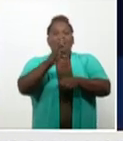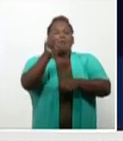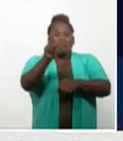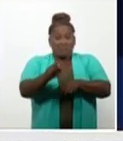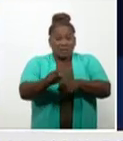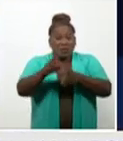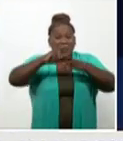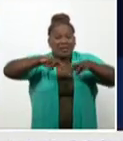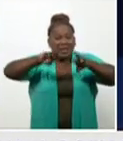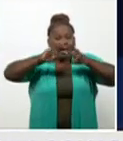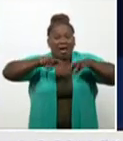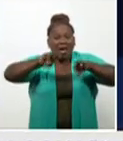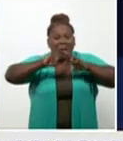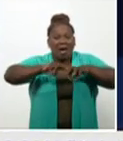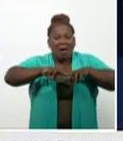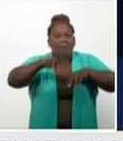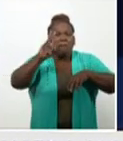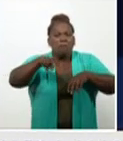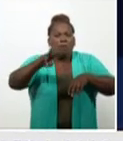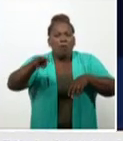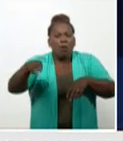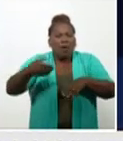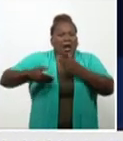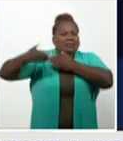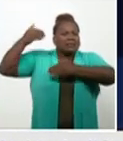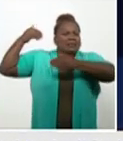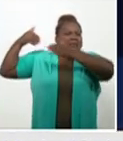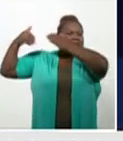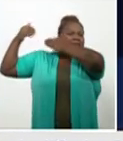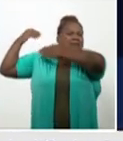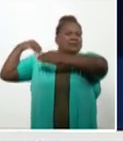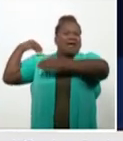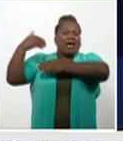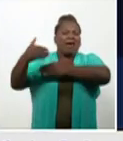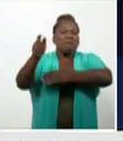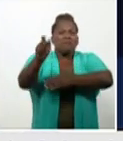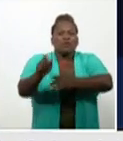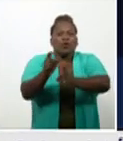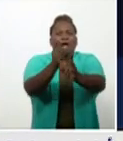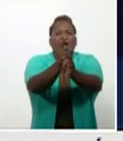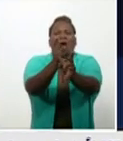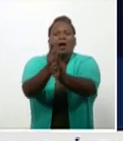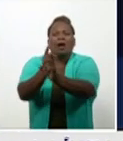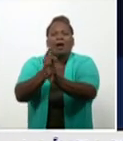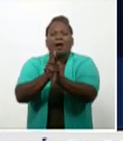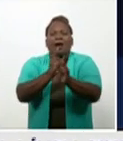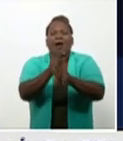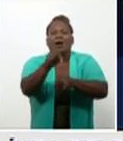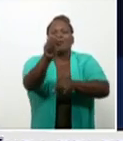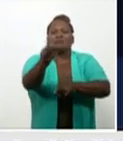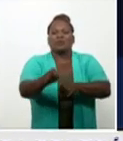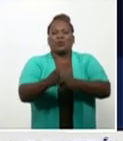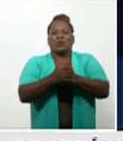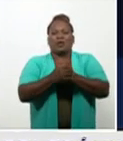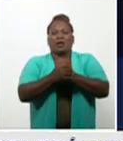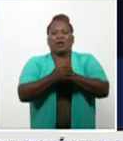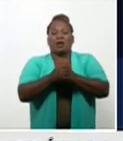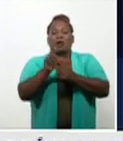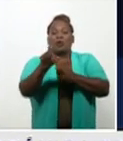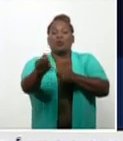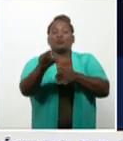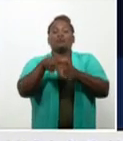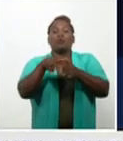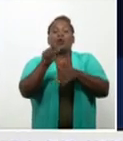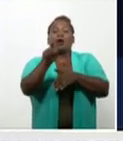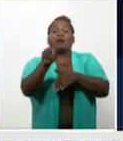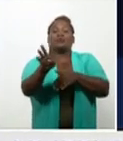retrospectivamente todas las personas que puede haber estado en contacto con esa persona en los últimos 14 días,